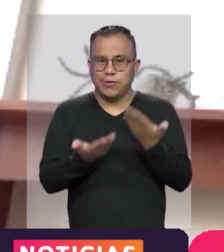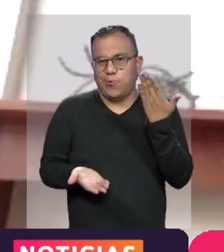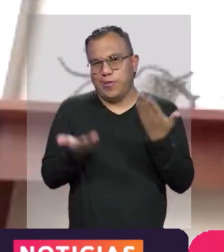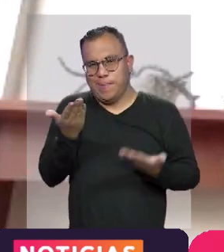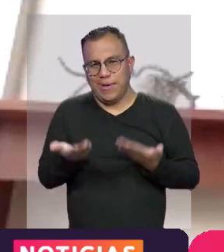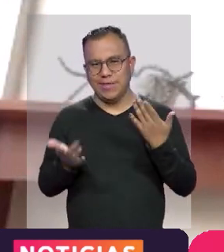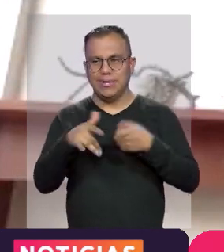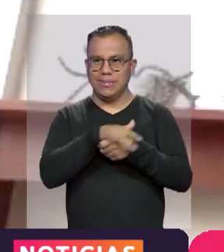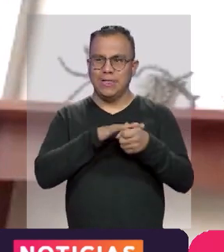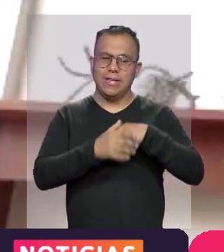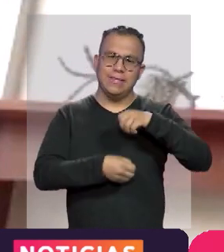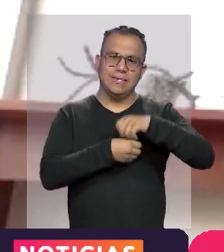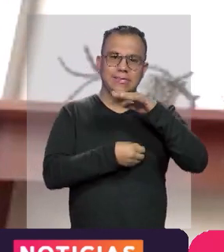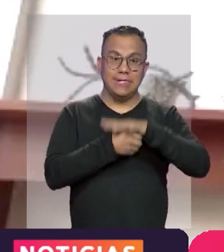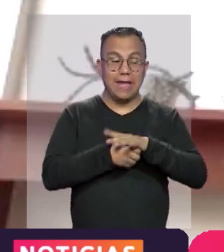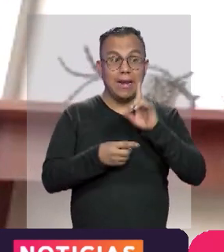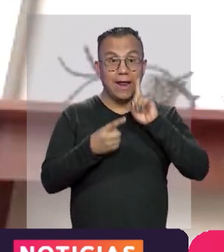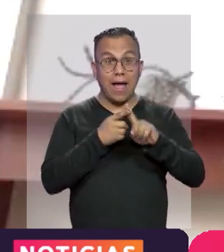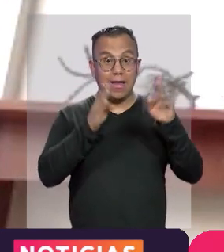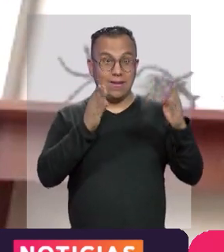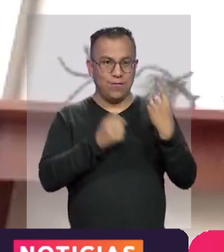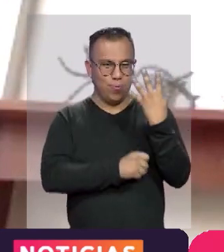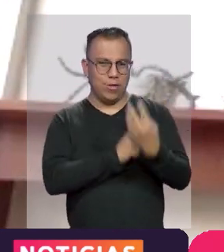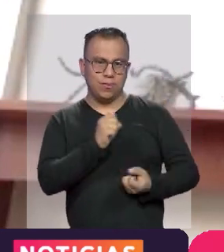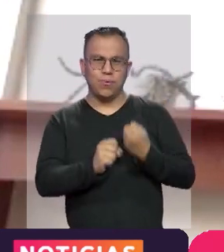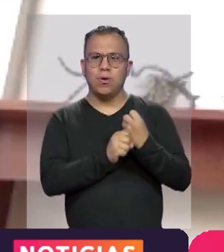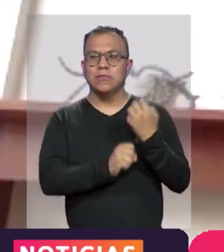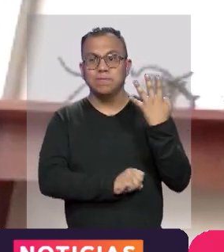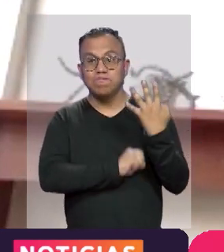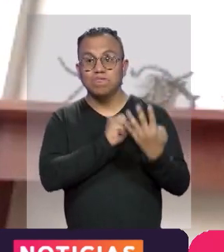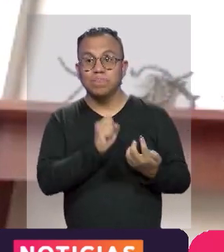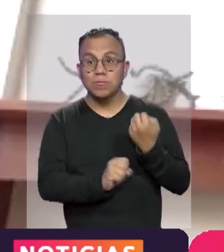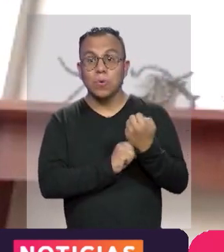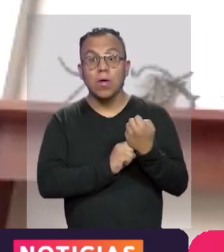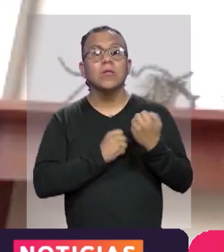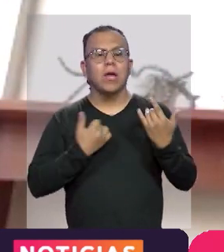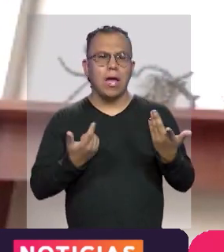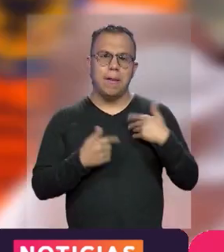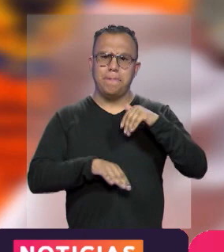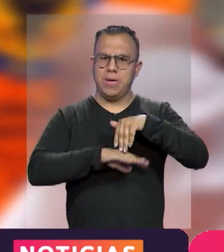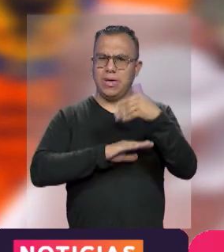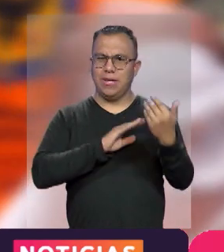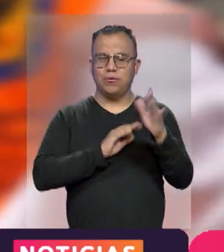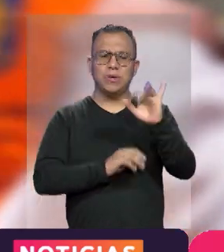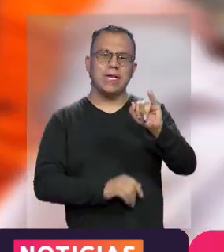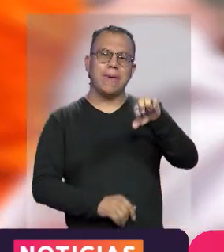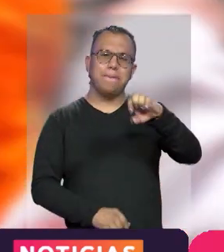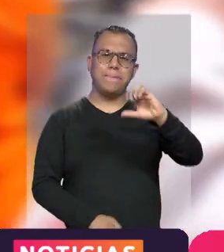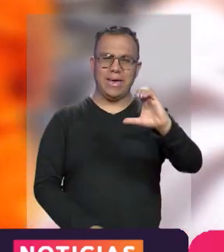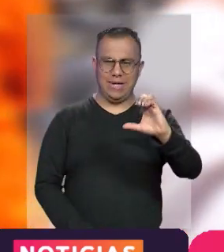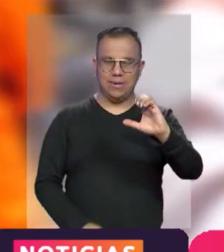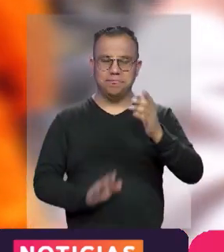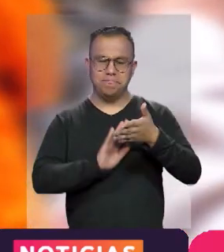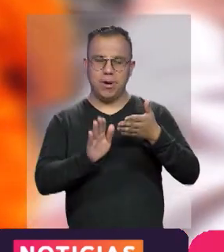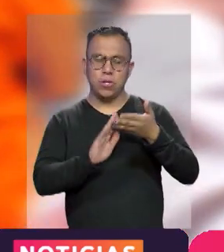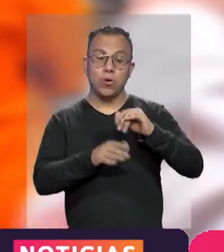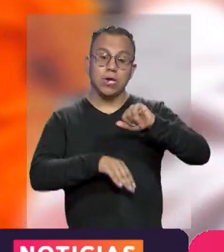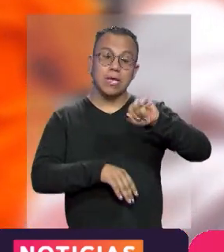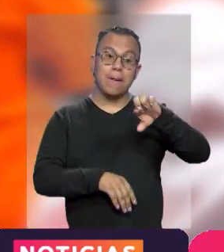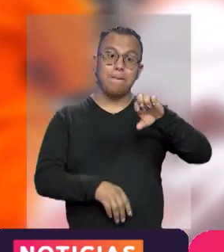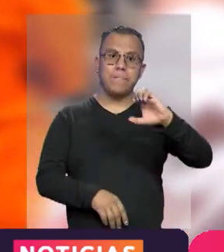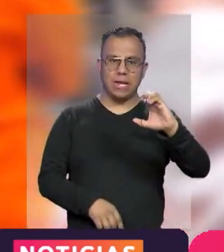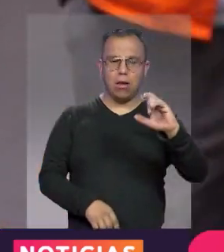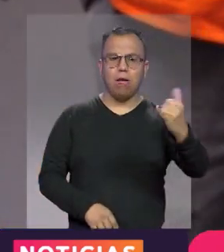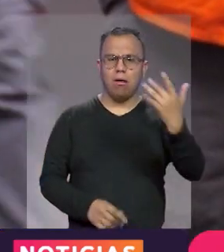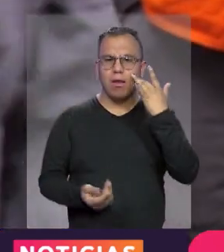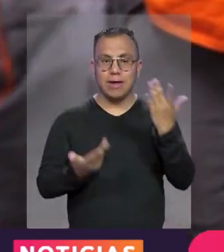administración distrital, y no sé qué tanta incidencia pueda tener el INPEC ahí. El talento se ha convertido en un motivo para que,